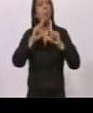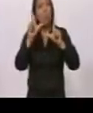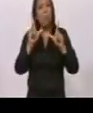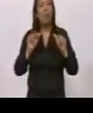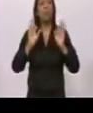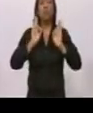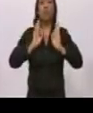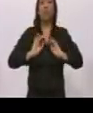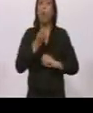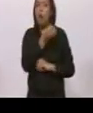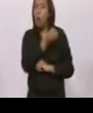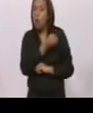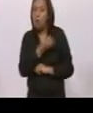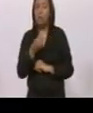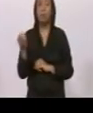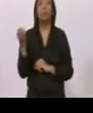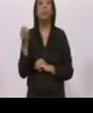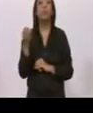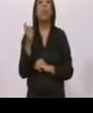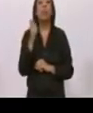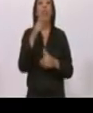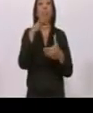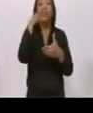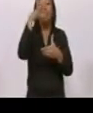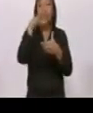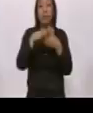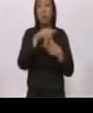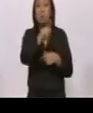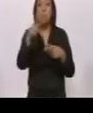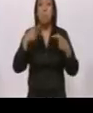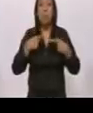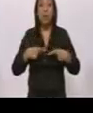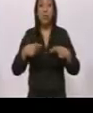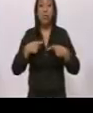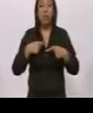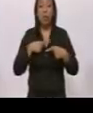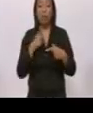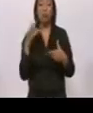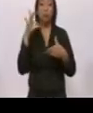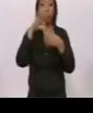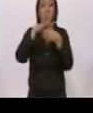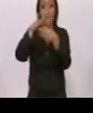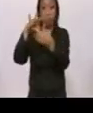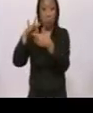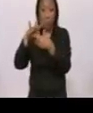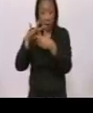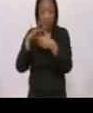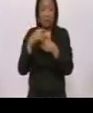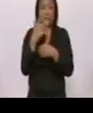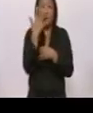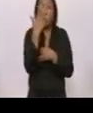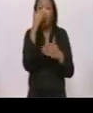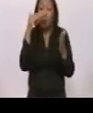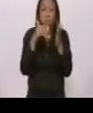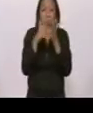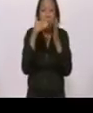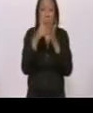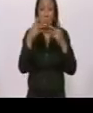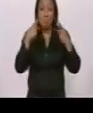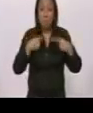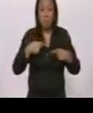ordenada. Fue una elección ciudadana en la cual más de 50 millones de